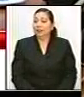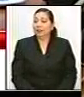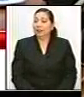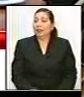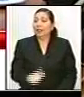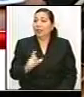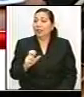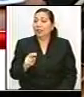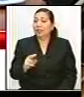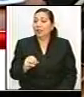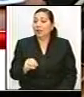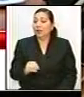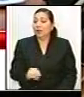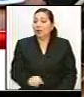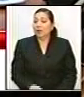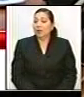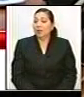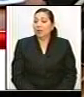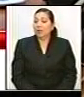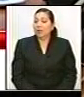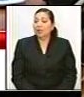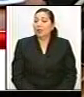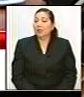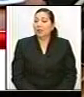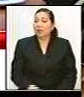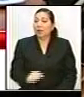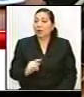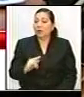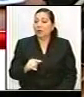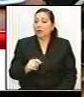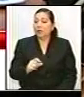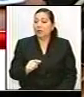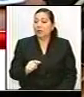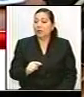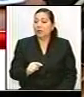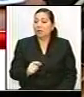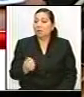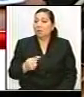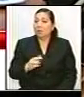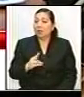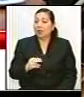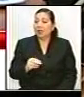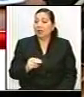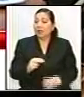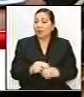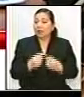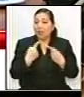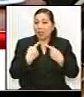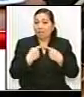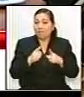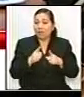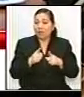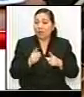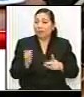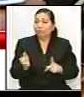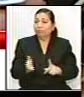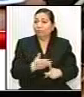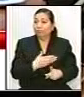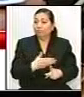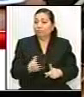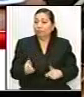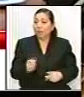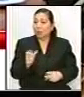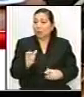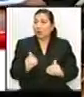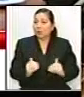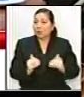Lescano, con José Urquiza Maguen, presentaron al Bienes Nacionales que informen ese maltrato que están haciendo el